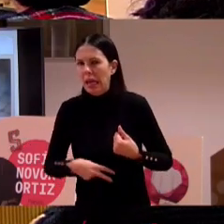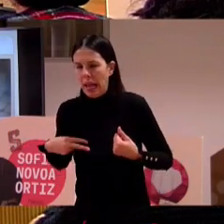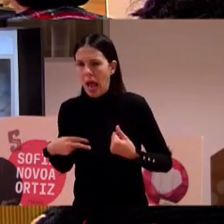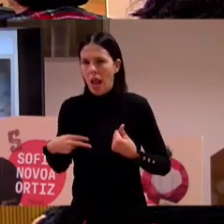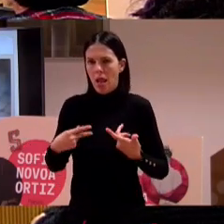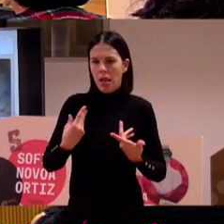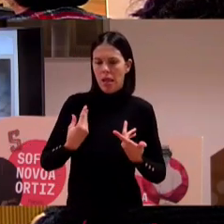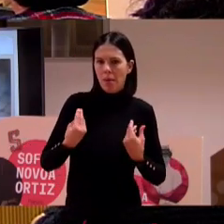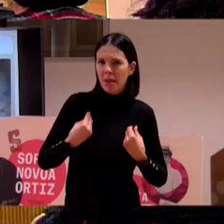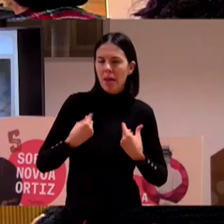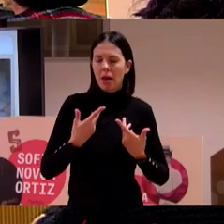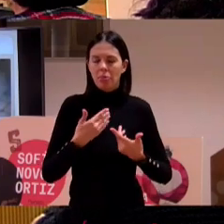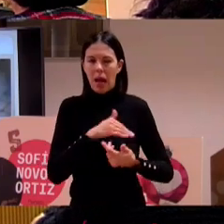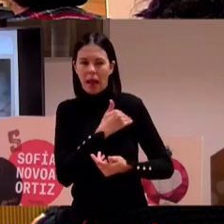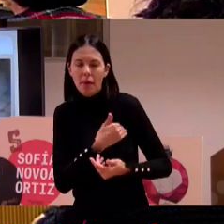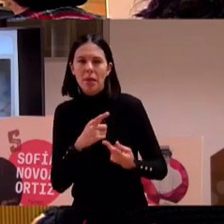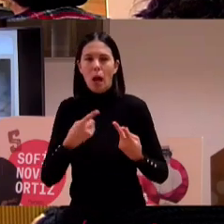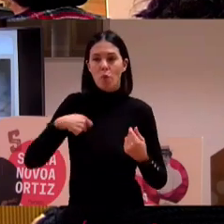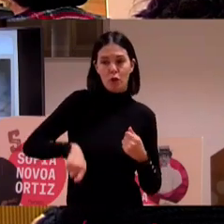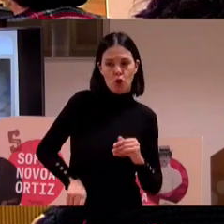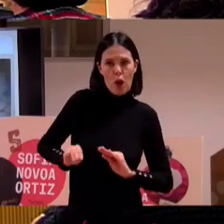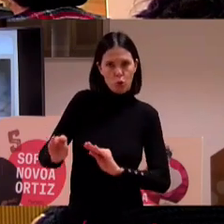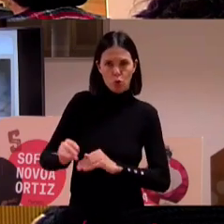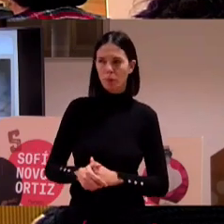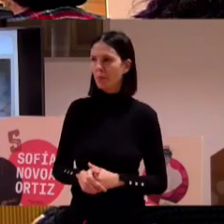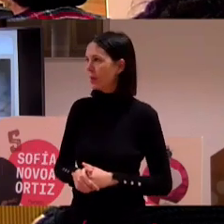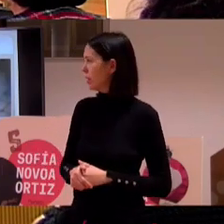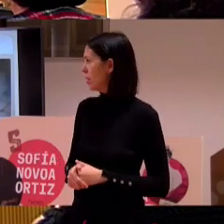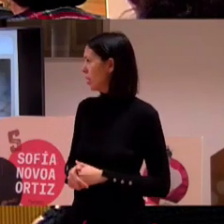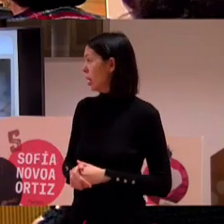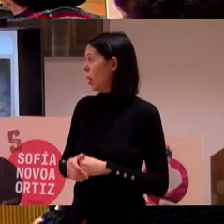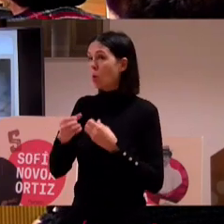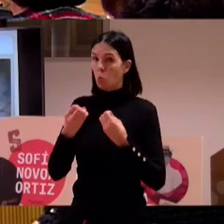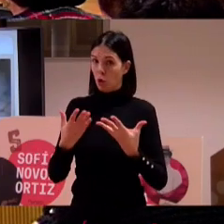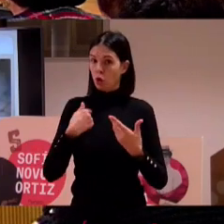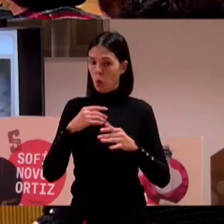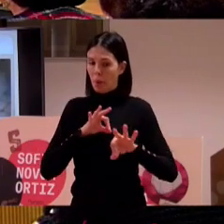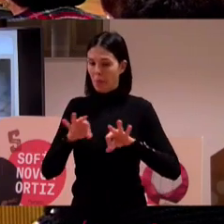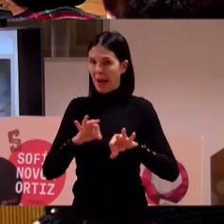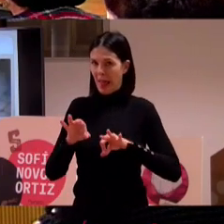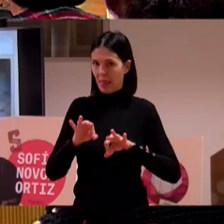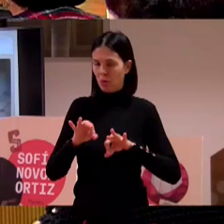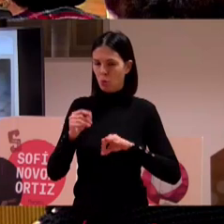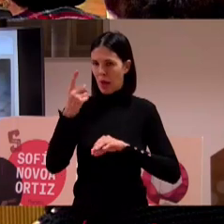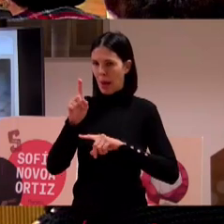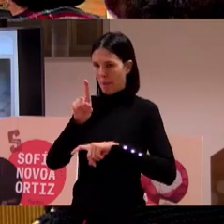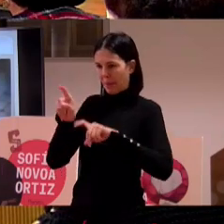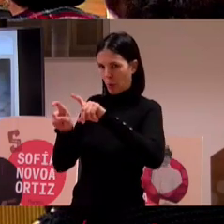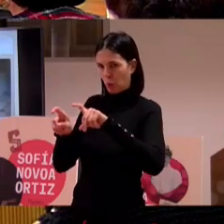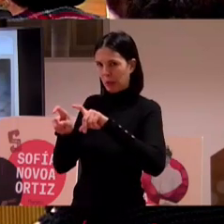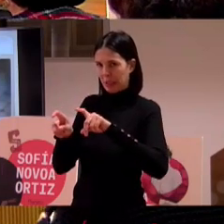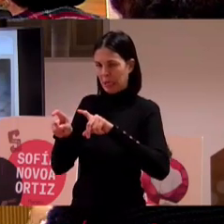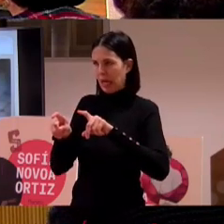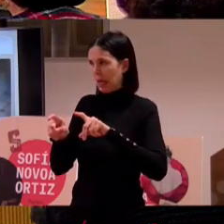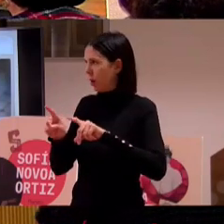trayectoria académica e profesional de Sofía. Bueno, eu tiña preparada para Carmen unha pregunta, así que foi a primeira